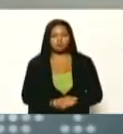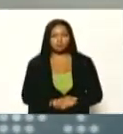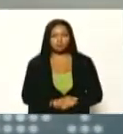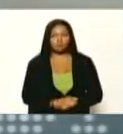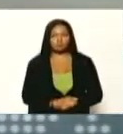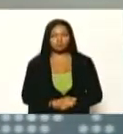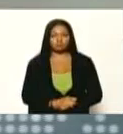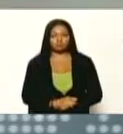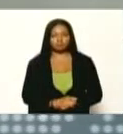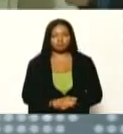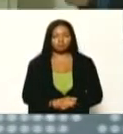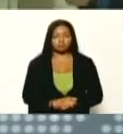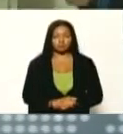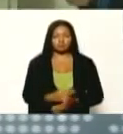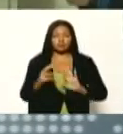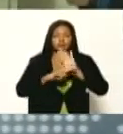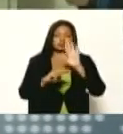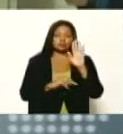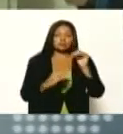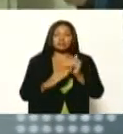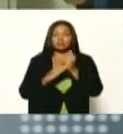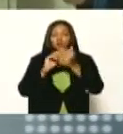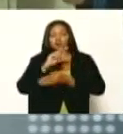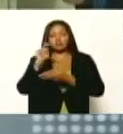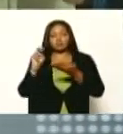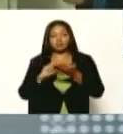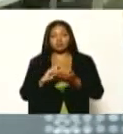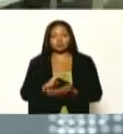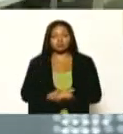que estaban reglamentadas en la Dirección Nacional,